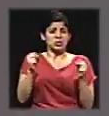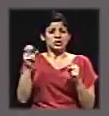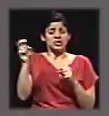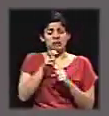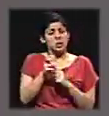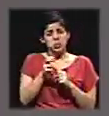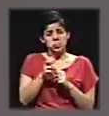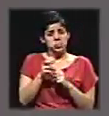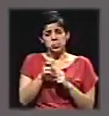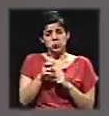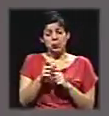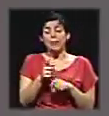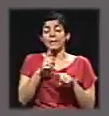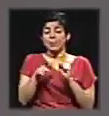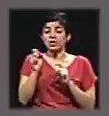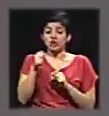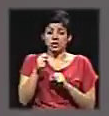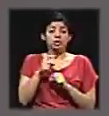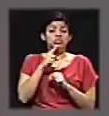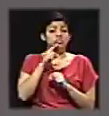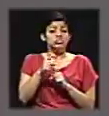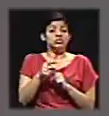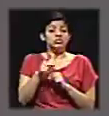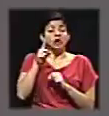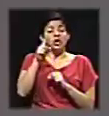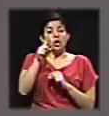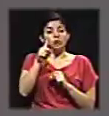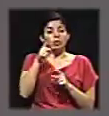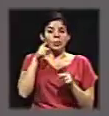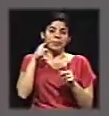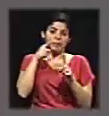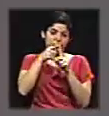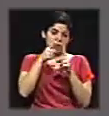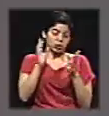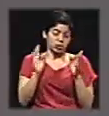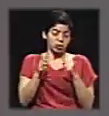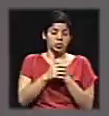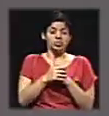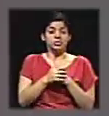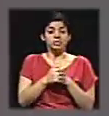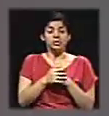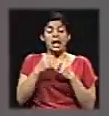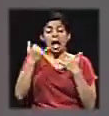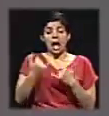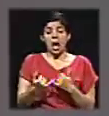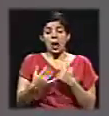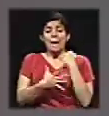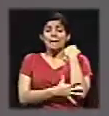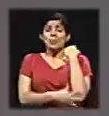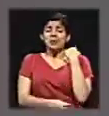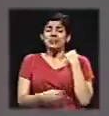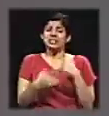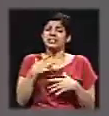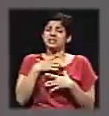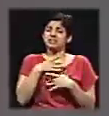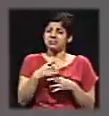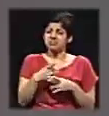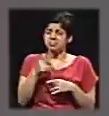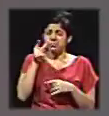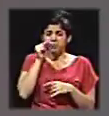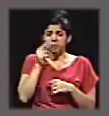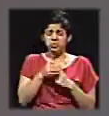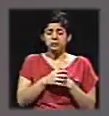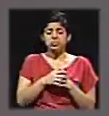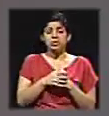trasladarse. Pero sí, evidentemente, es un factor. Ahora, la pobreza es curioso, porque en